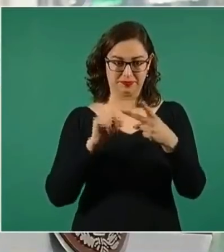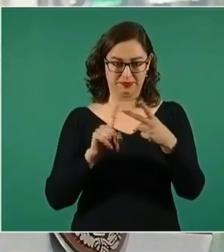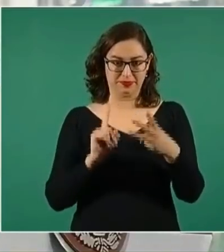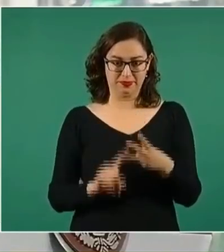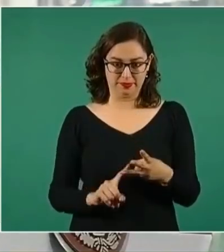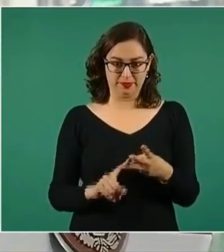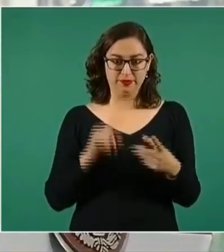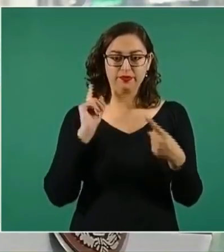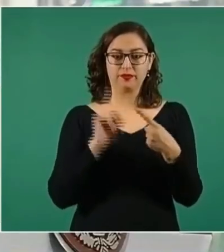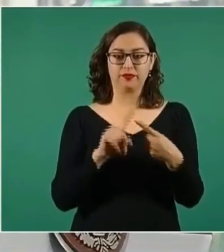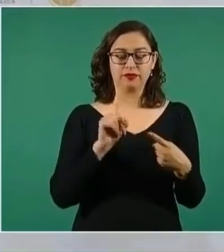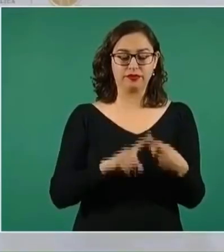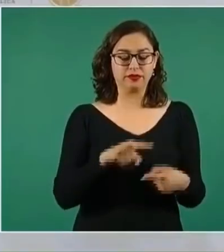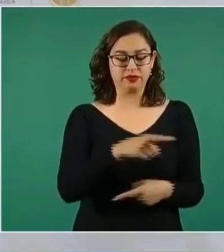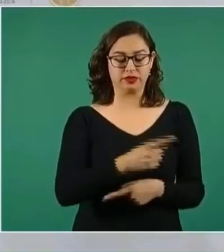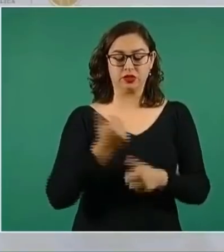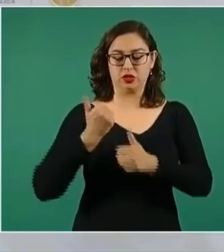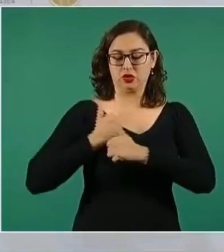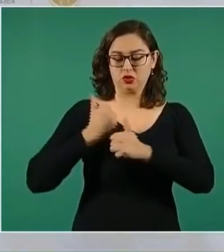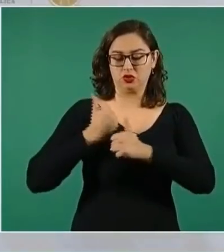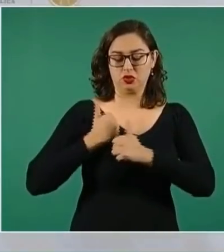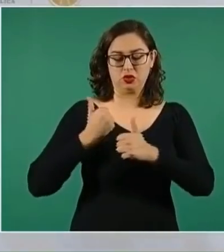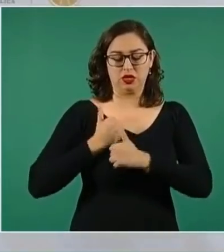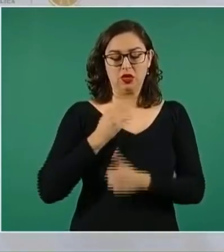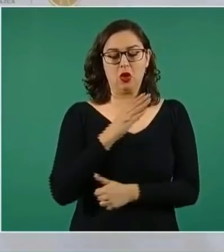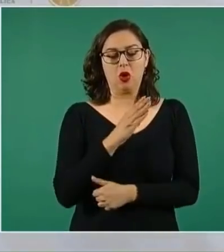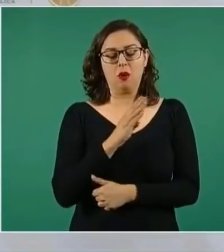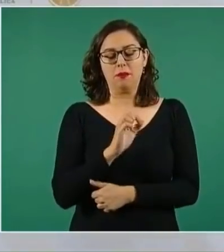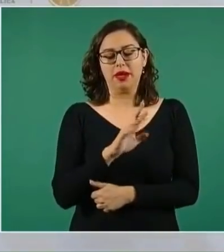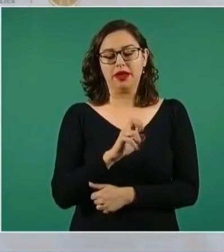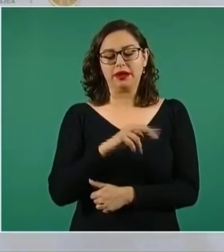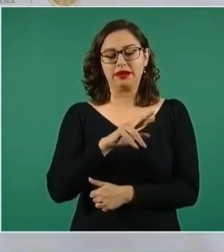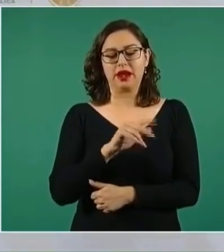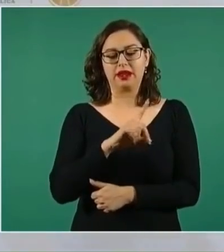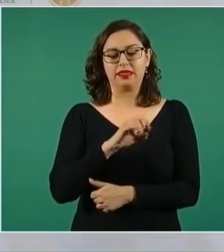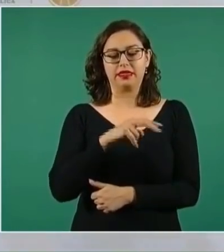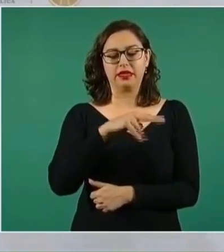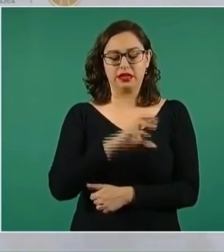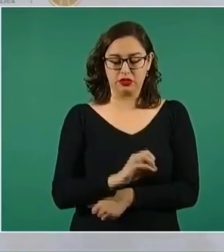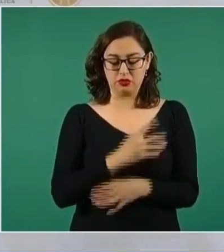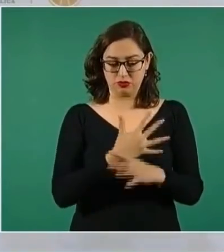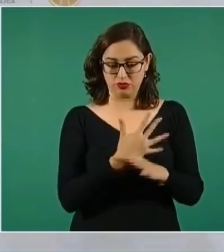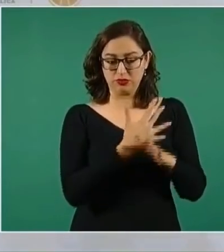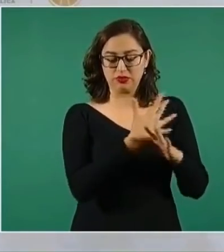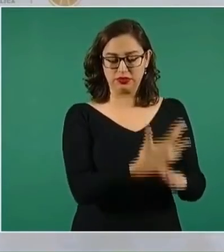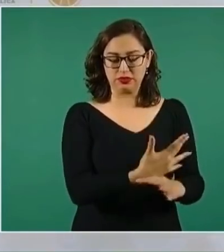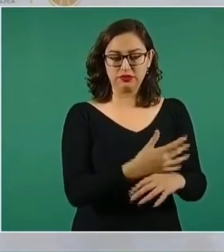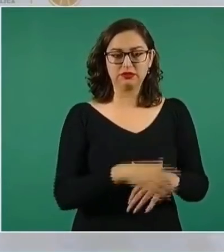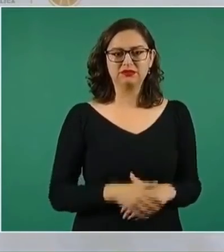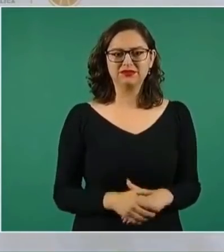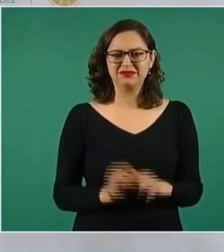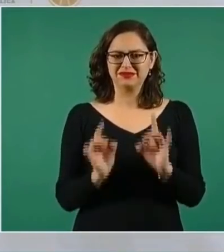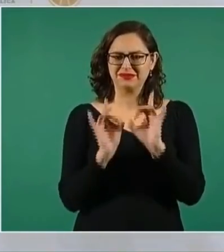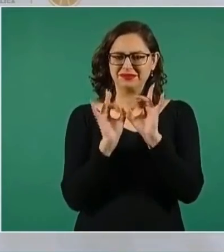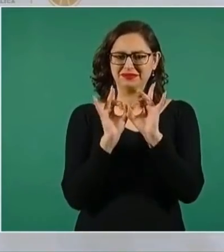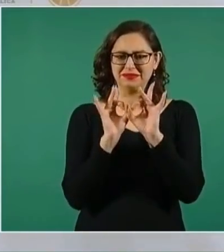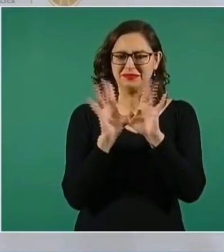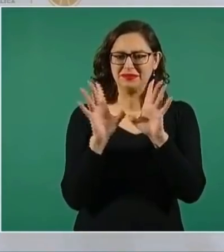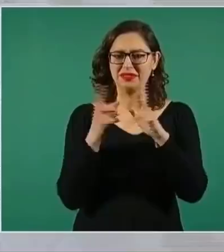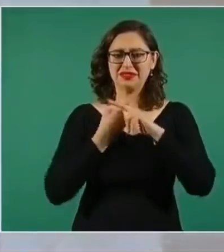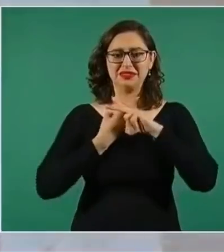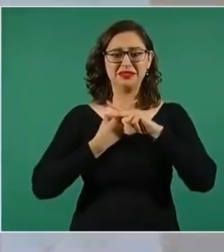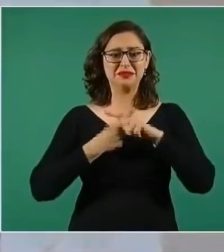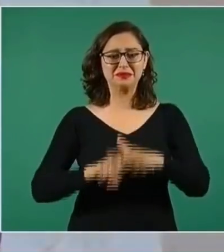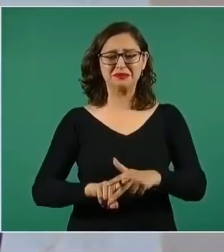español Bernardino Vázquez de Tapia sostiene: vino una pestilencia